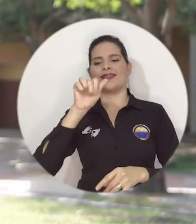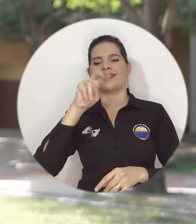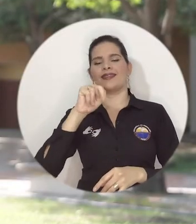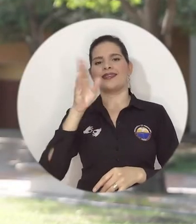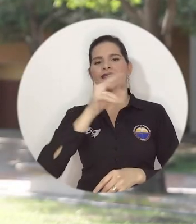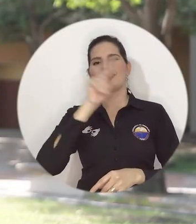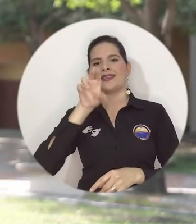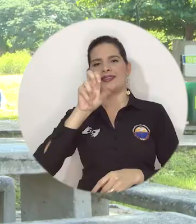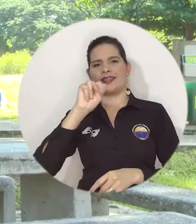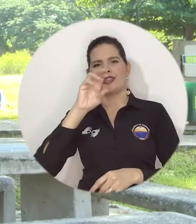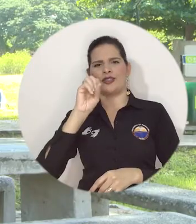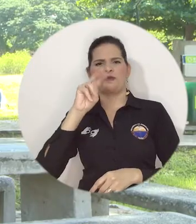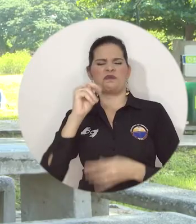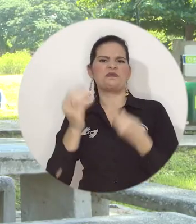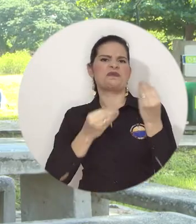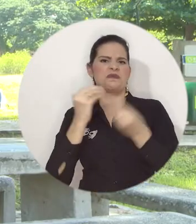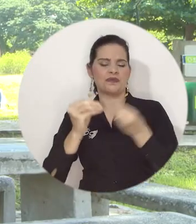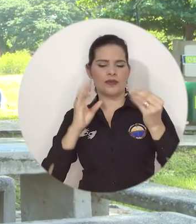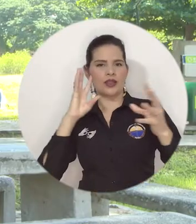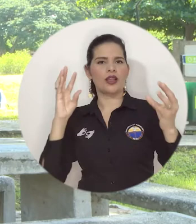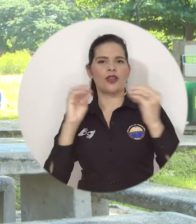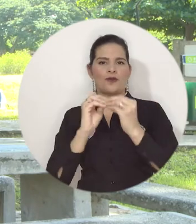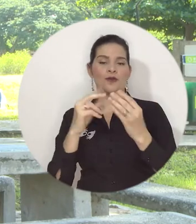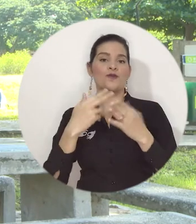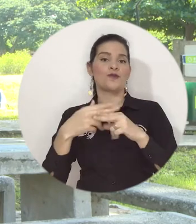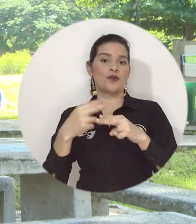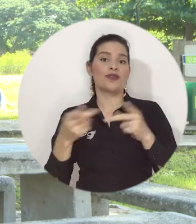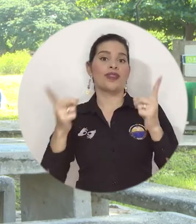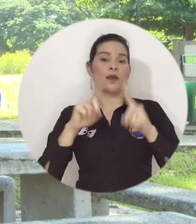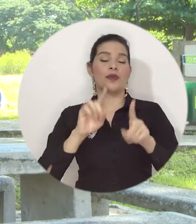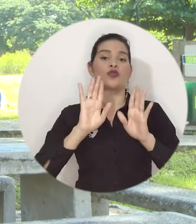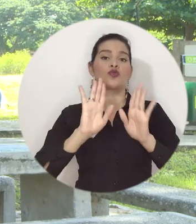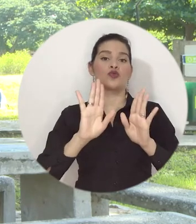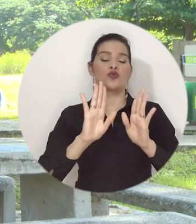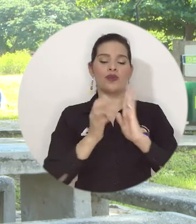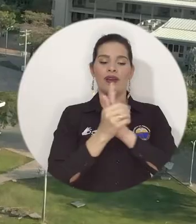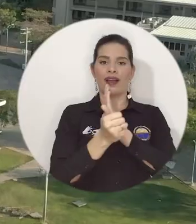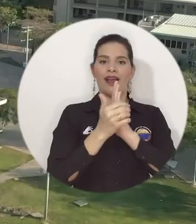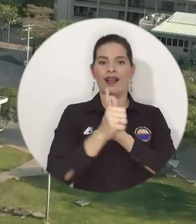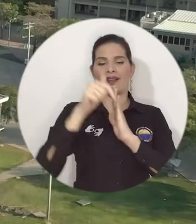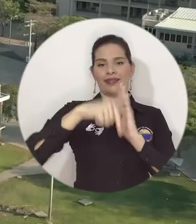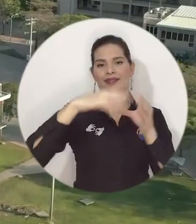convenio interinstitucional que abarque diferentes áreas, entre esas el programa Talento Magdalena.